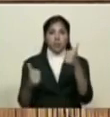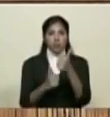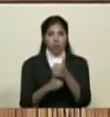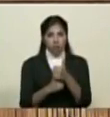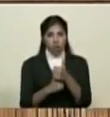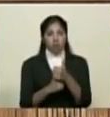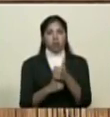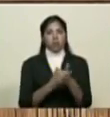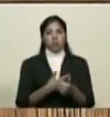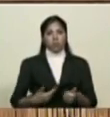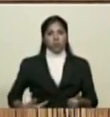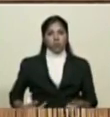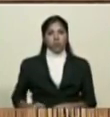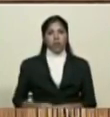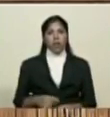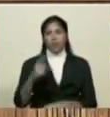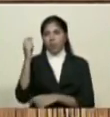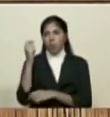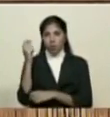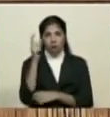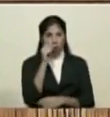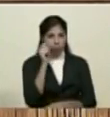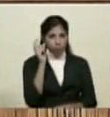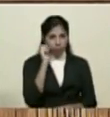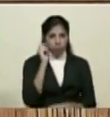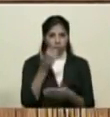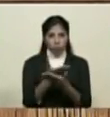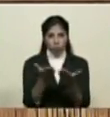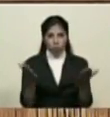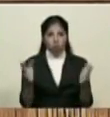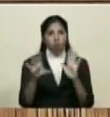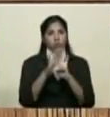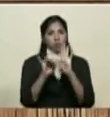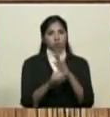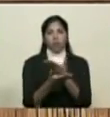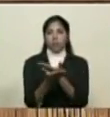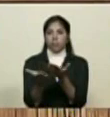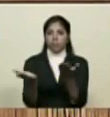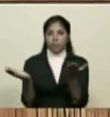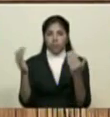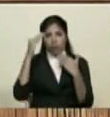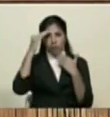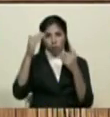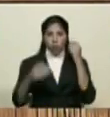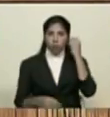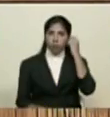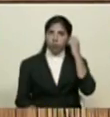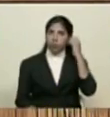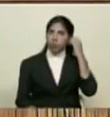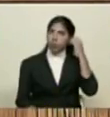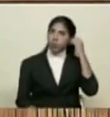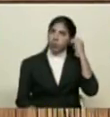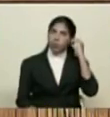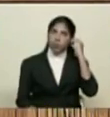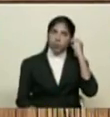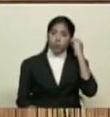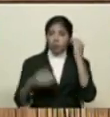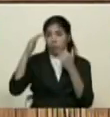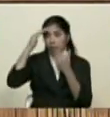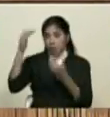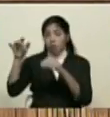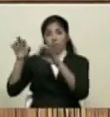Constituyente, diputados y diputadas constituyentes, ciudadano secretario de la Asamblea